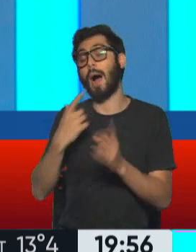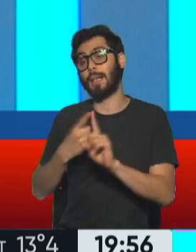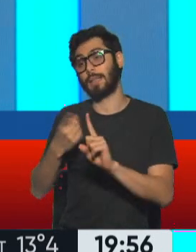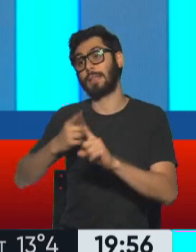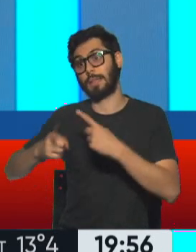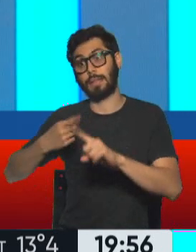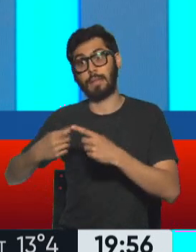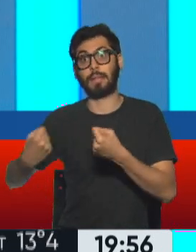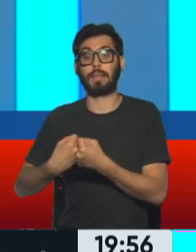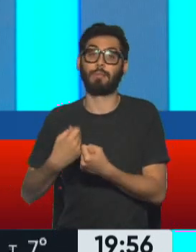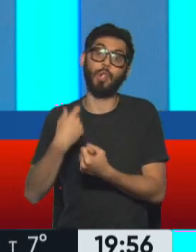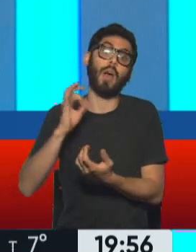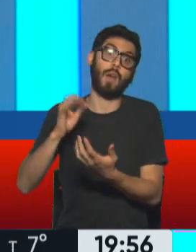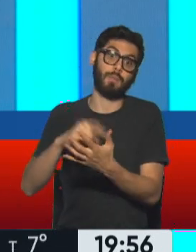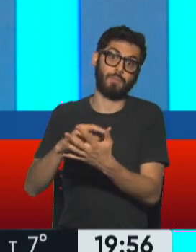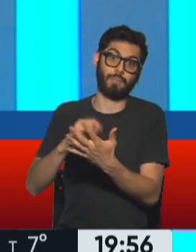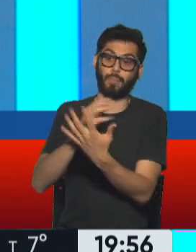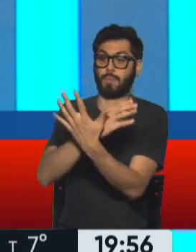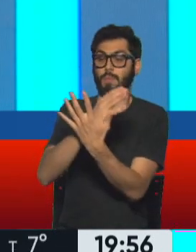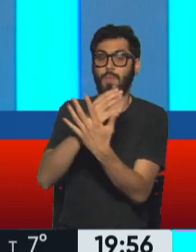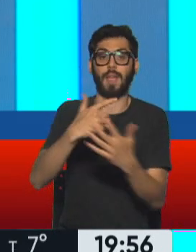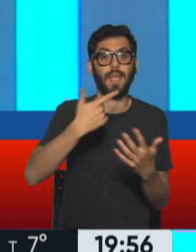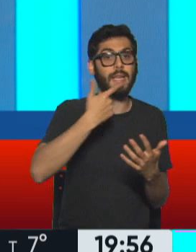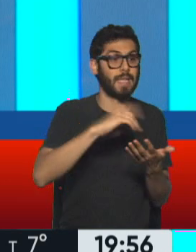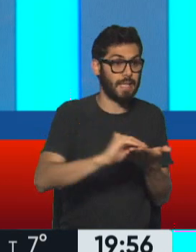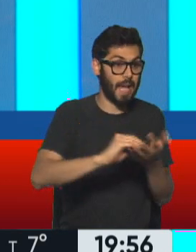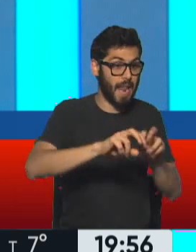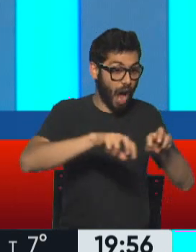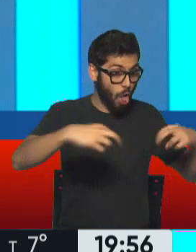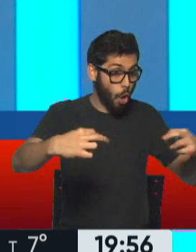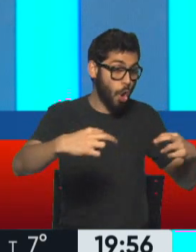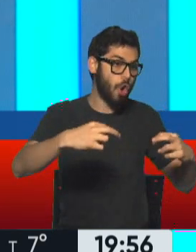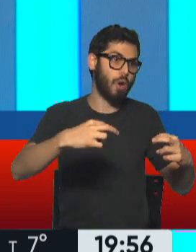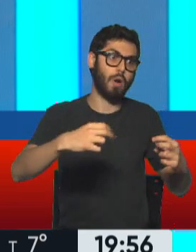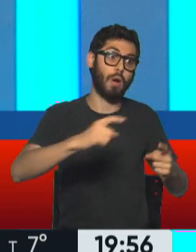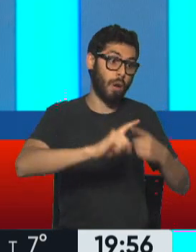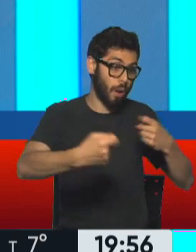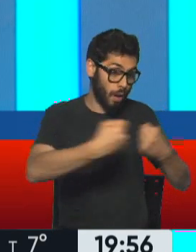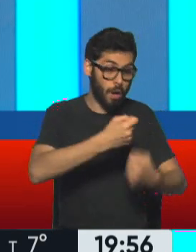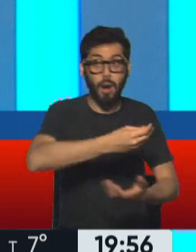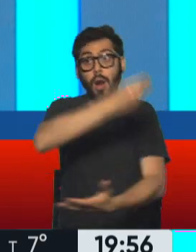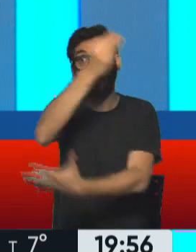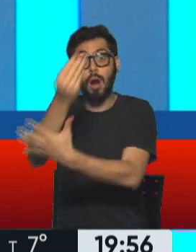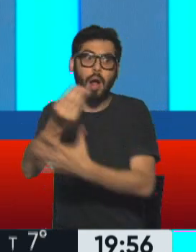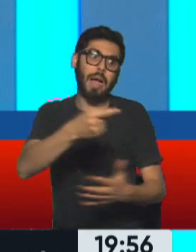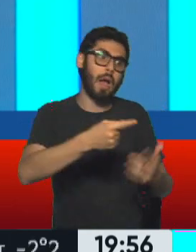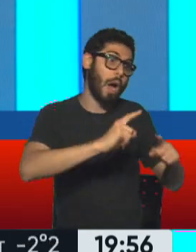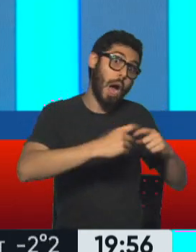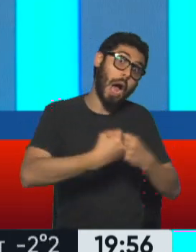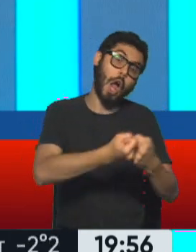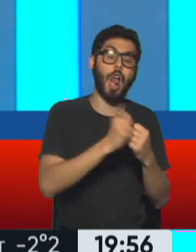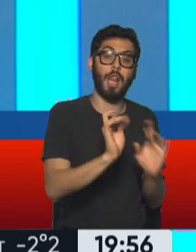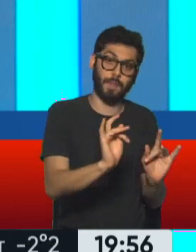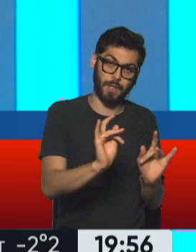ser muy difícil conseguir los 2/3 del Senado para darle acuerdo y que pueda ser juez de la Corte. Van a buscar un